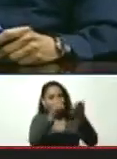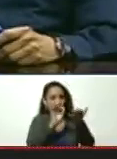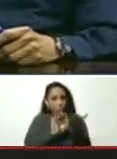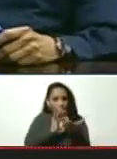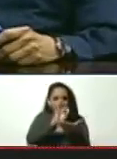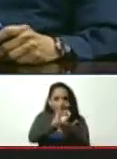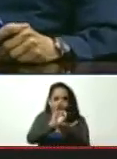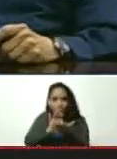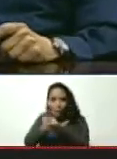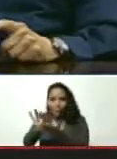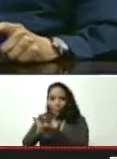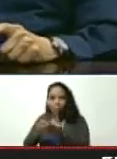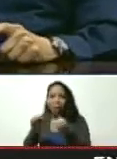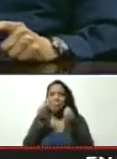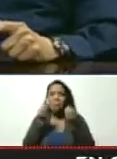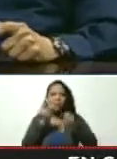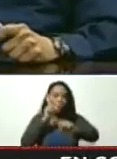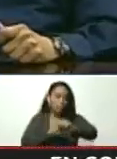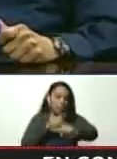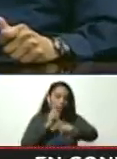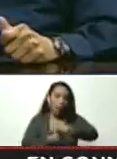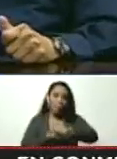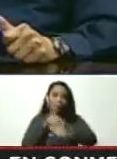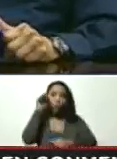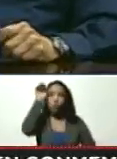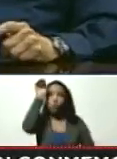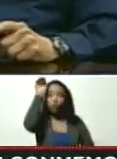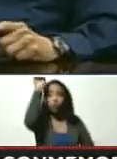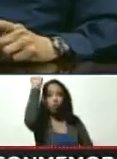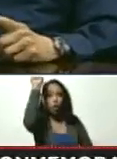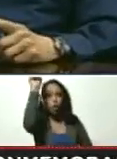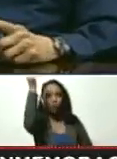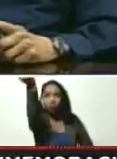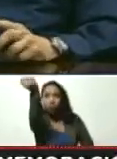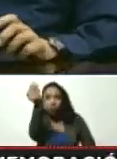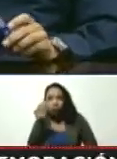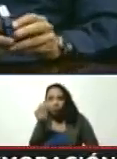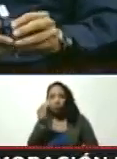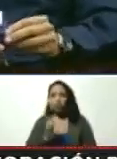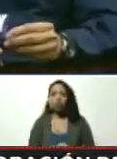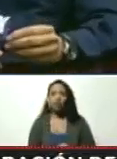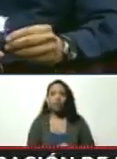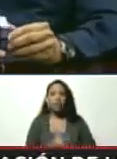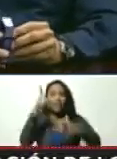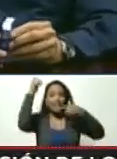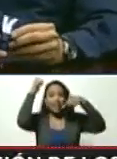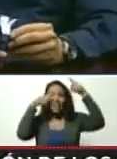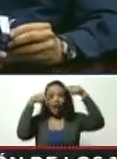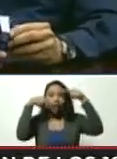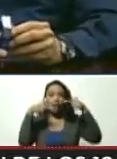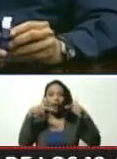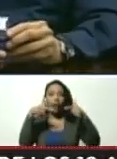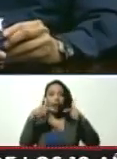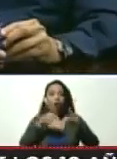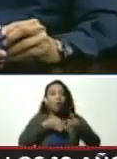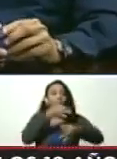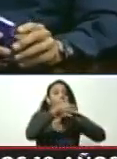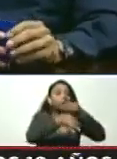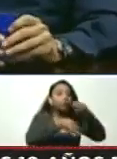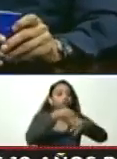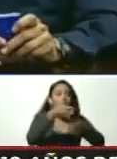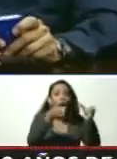para el tiempo que estaba por venir, Chávez le hablaba a las décadas y creo que le